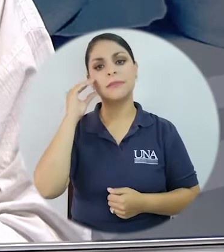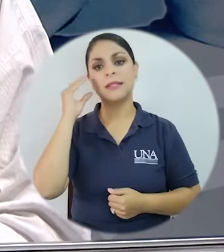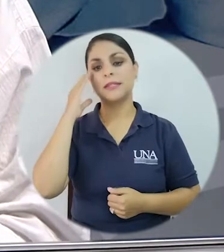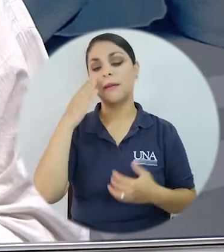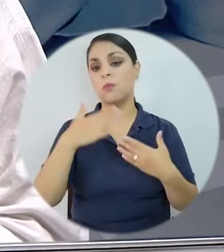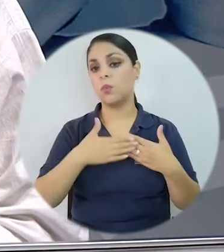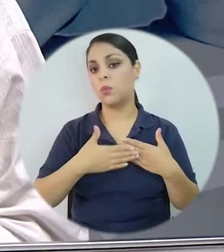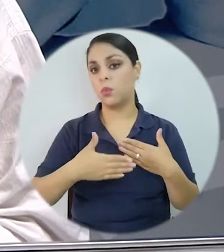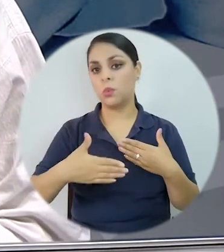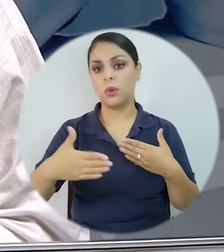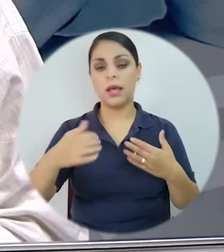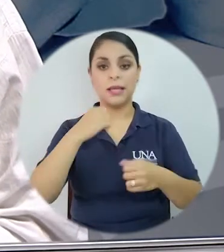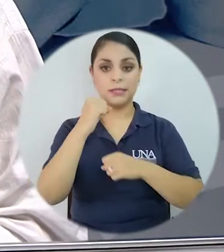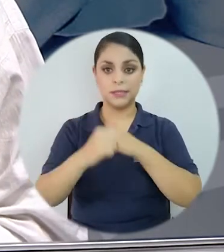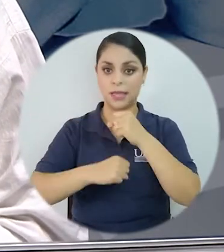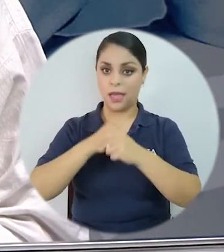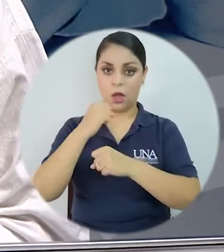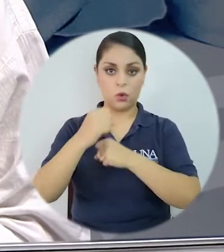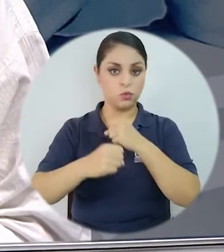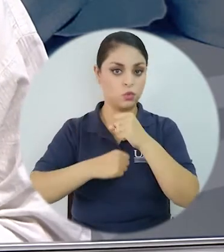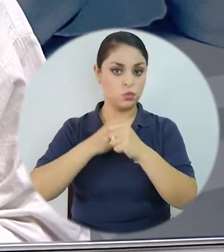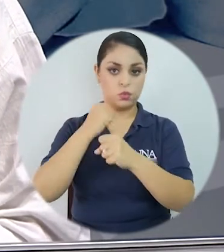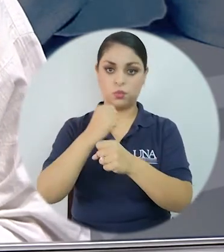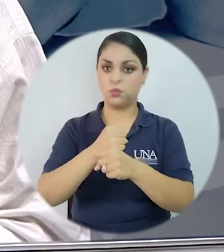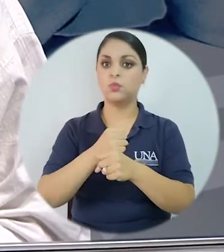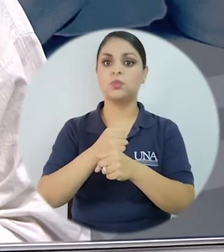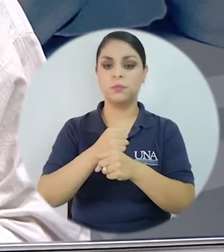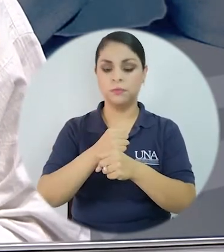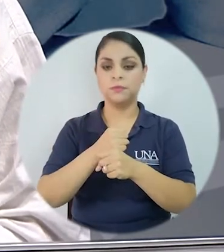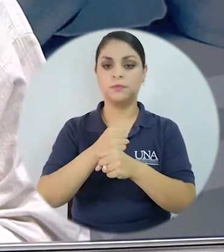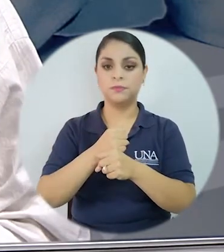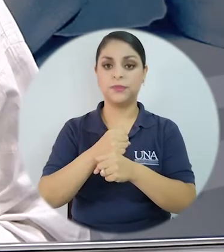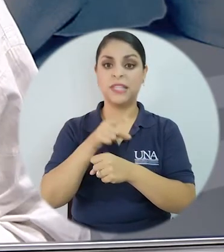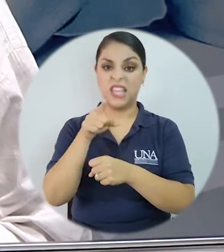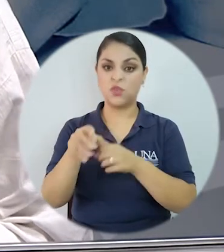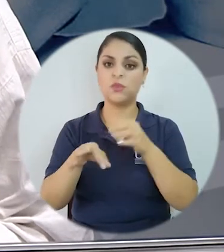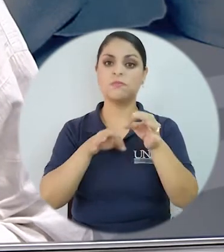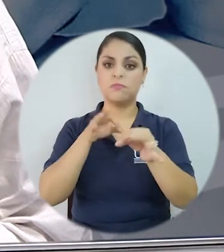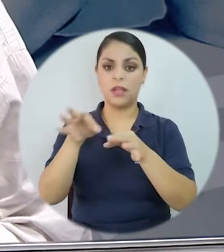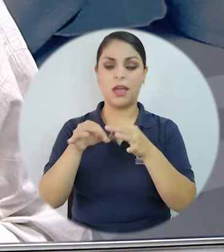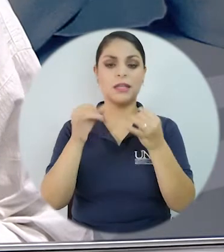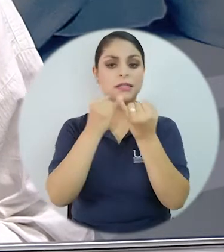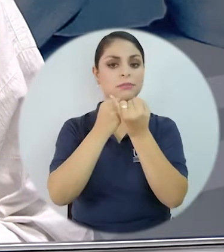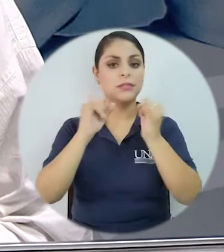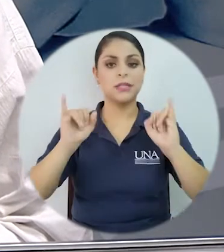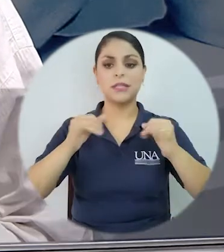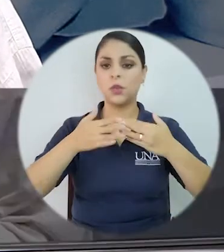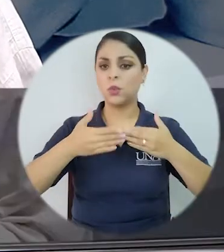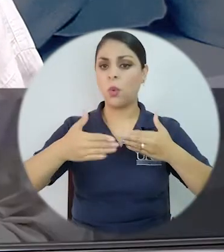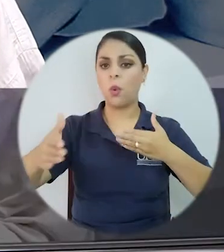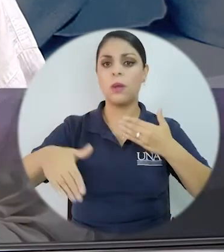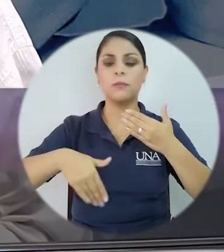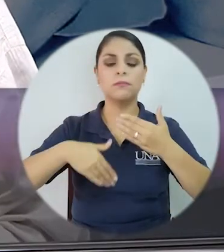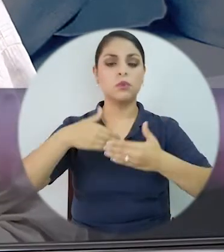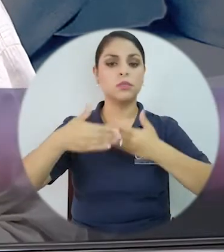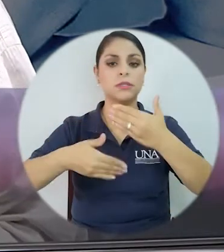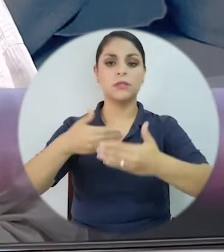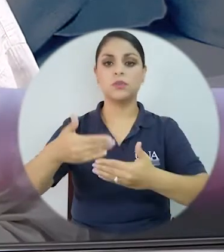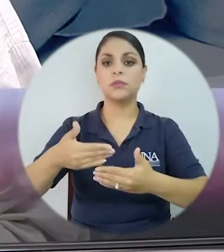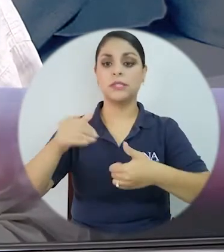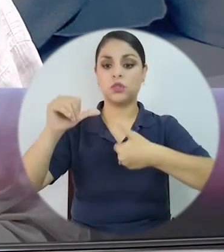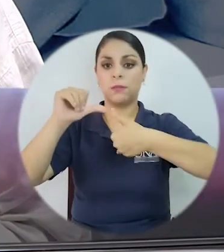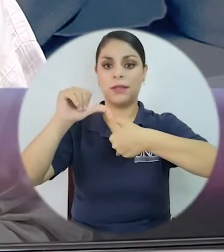es muy larga, desde los siglos de la colonia, y es lo que explica la independencia en todo el proceso